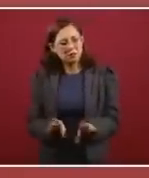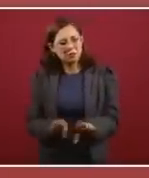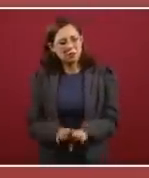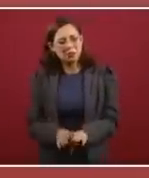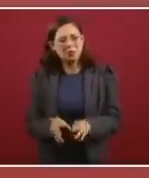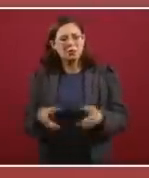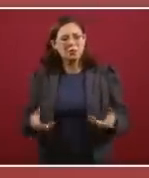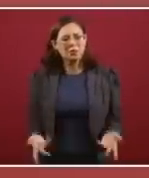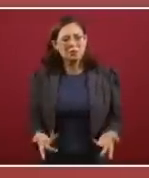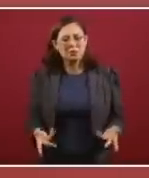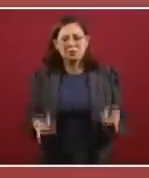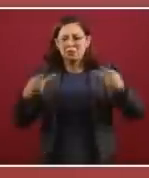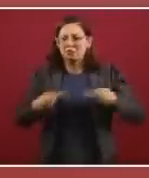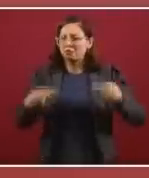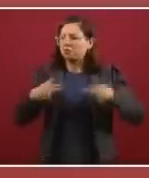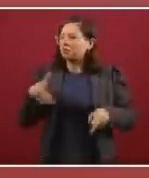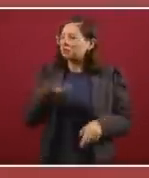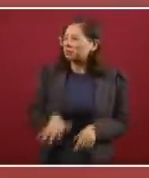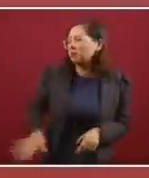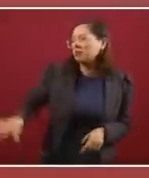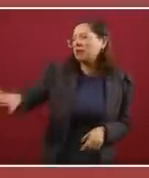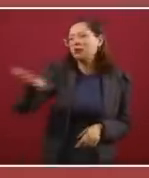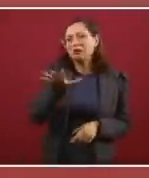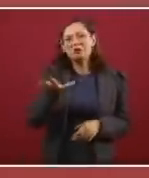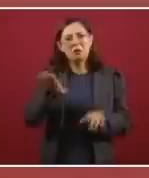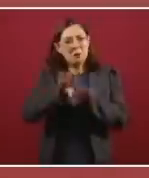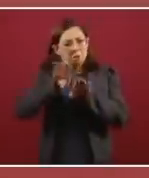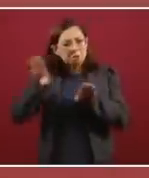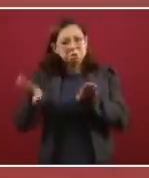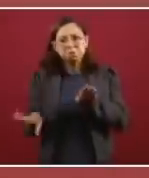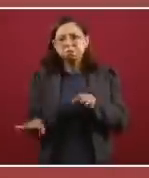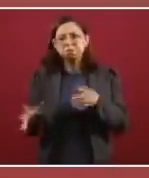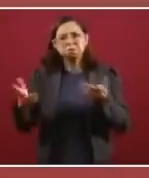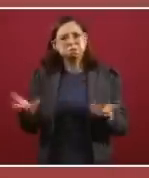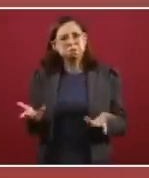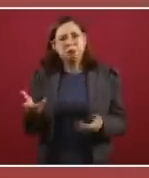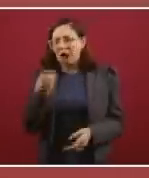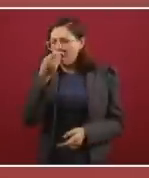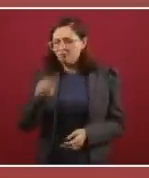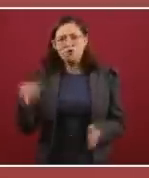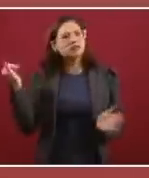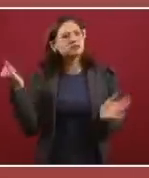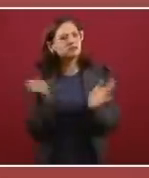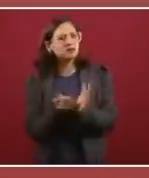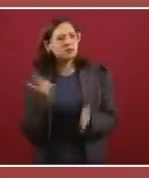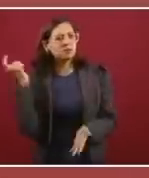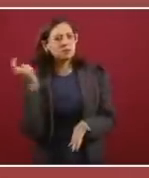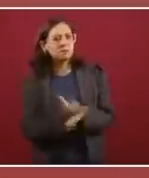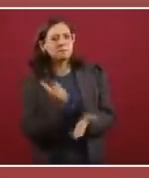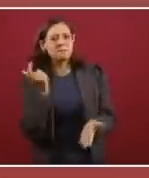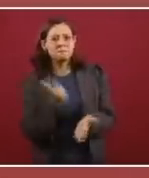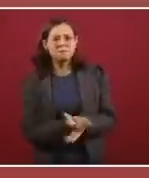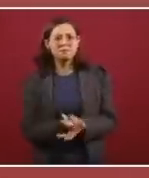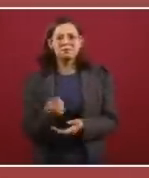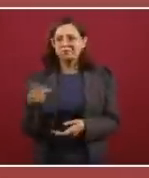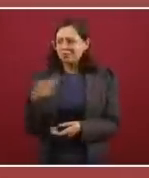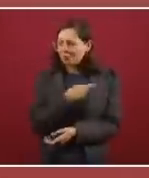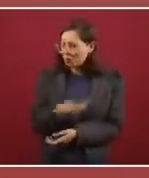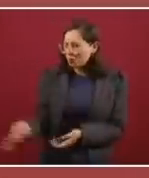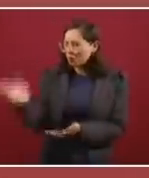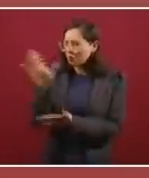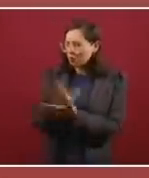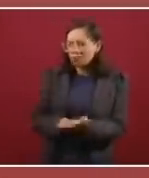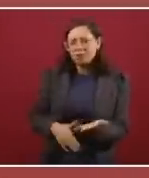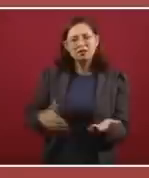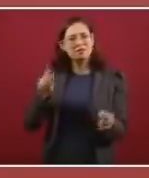Y todos los ciudadanos estamos obligados a hacerlo, la gente más humilde, la gente más